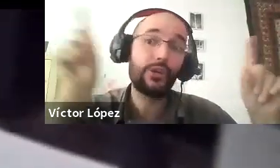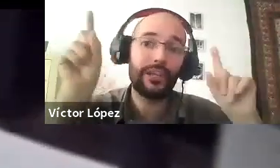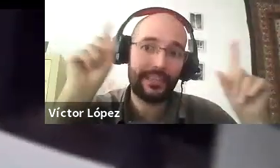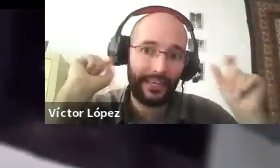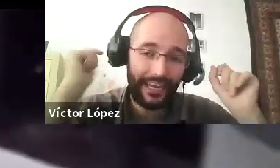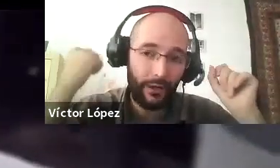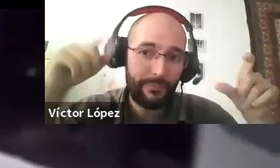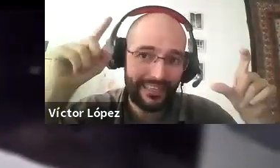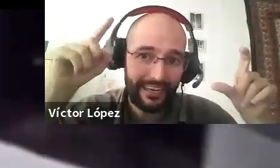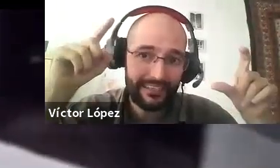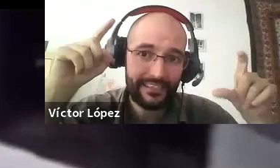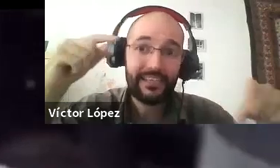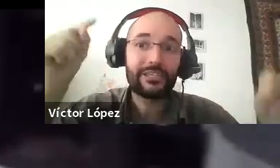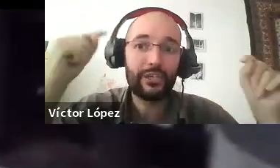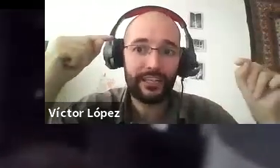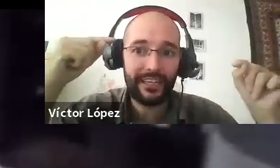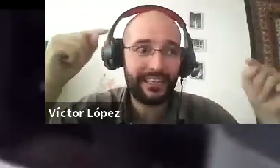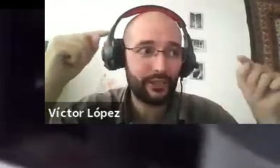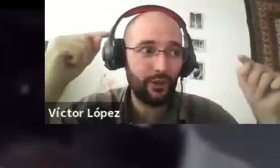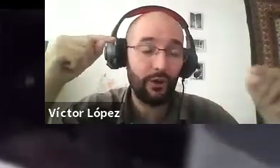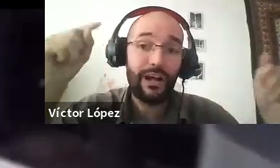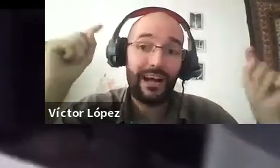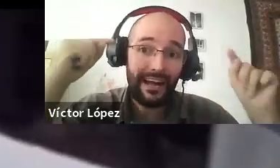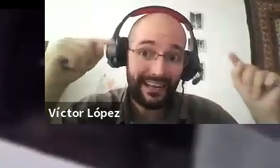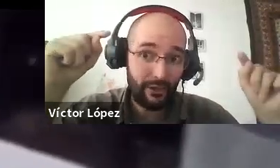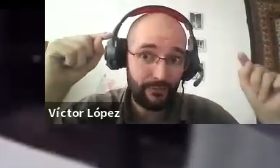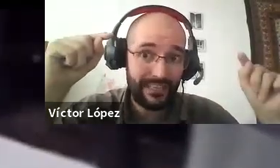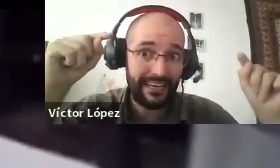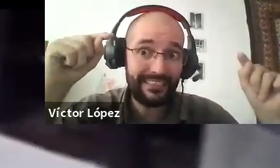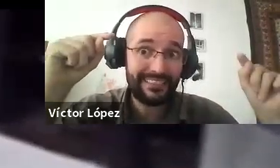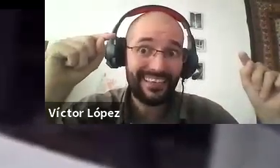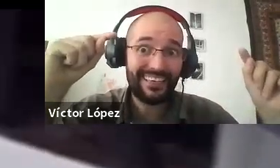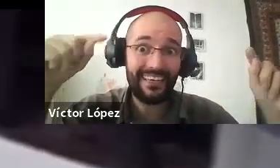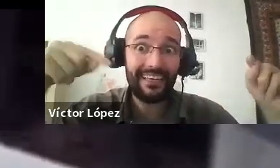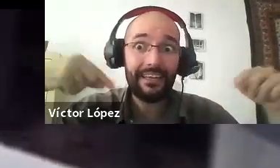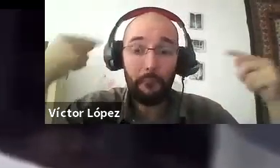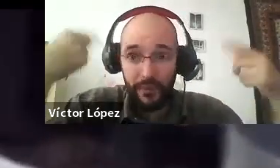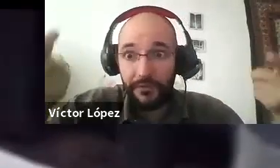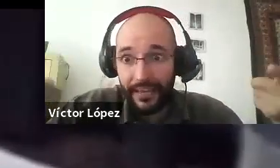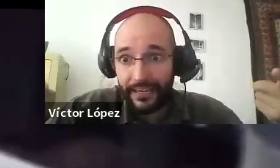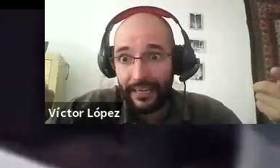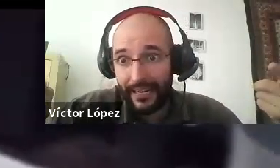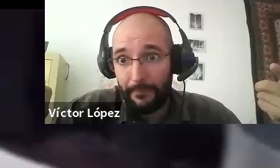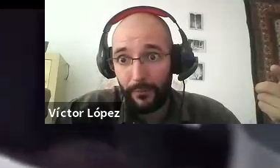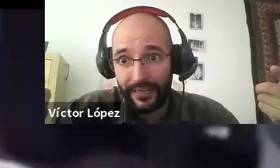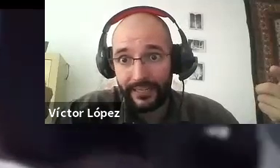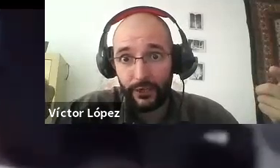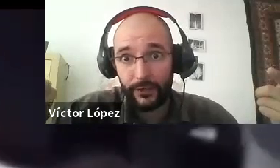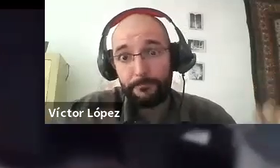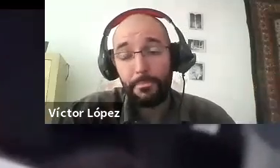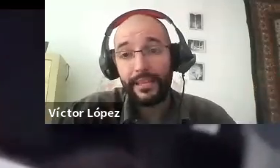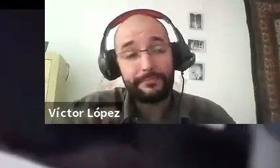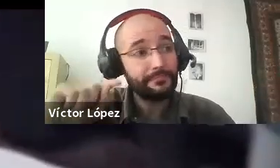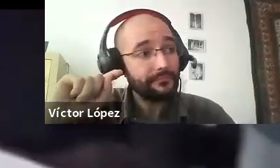realidad no detecta los metales, sino detecta solo aquellos metales que modifican el campo